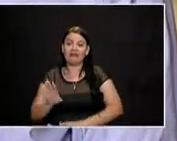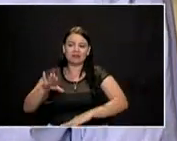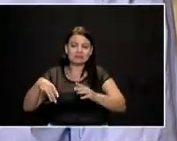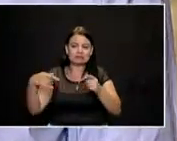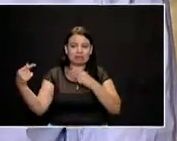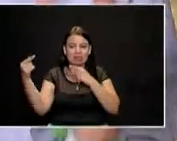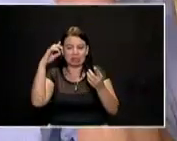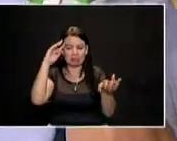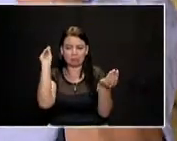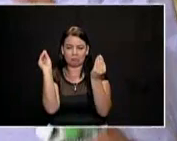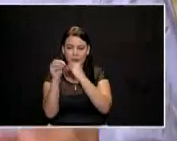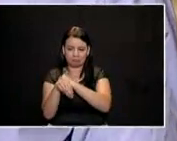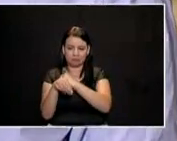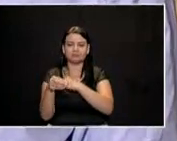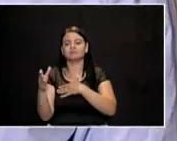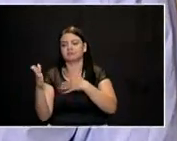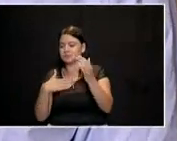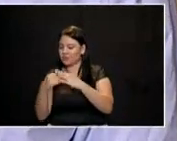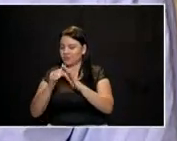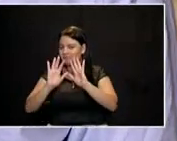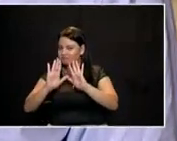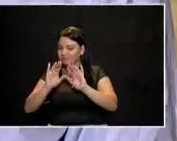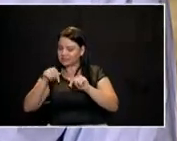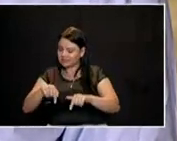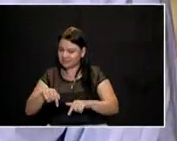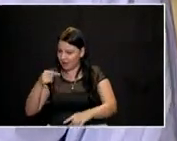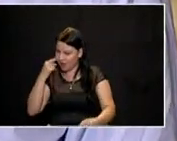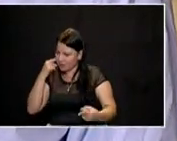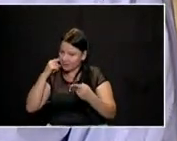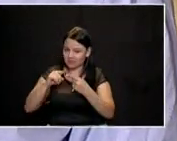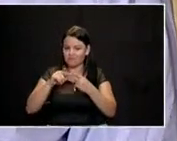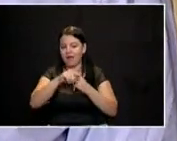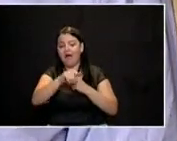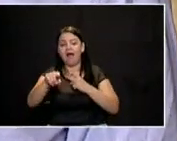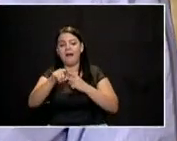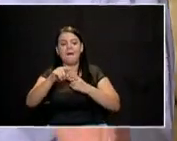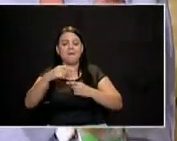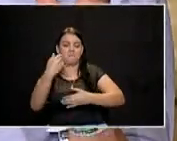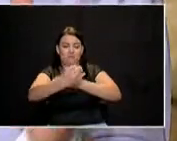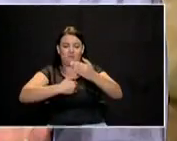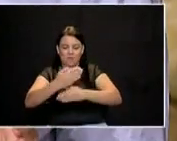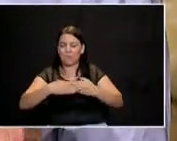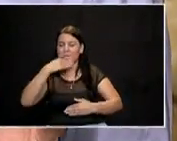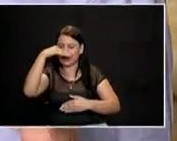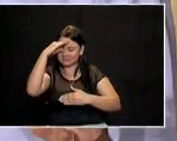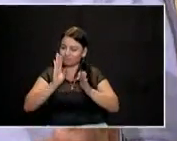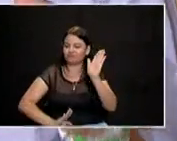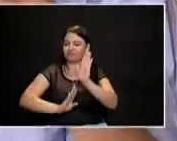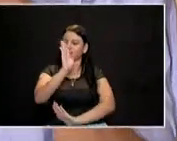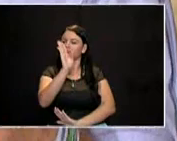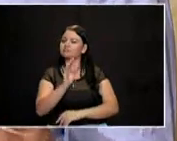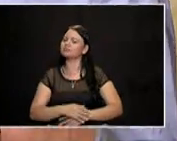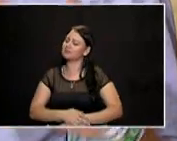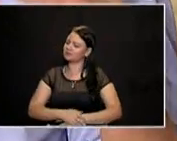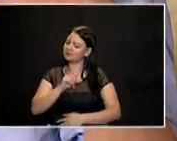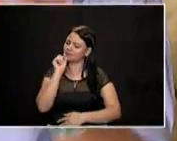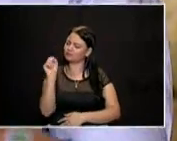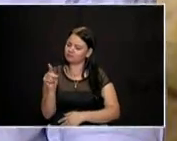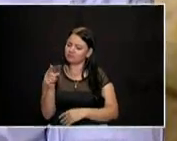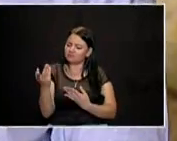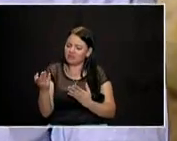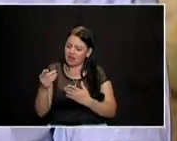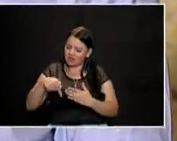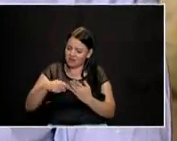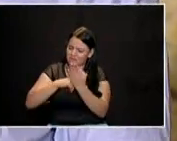en la forma, pero tenemos un objetivo concreto, es llevar a Medellín adelante. ¿Cuáles de sus propuestas y las que usted ha visto de